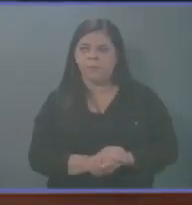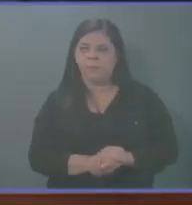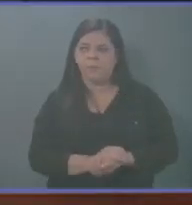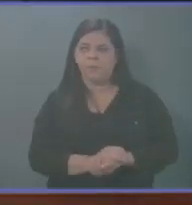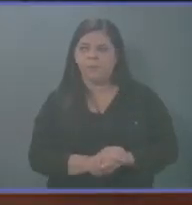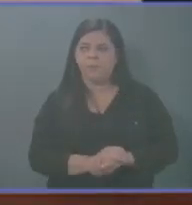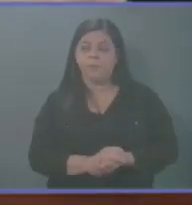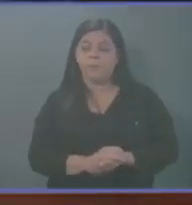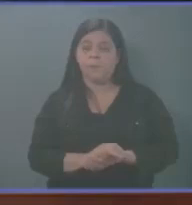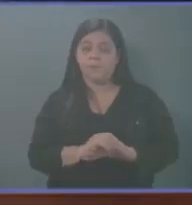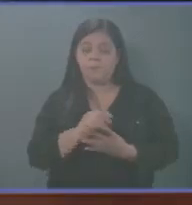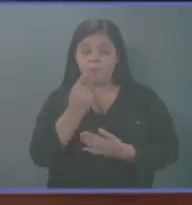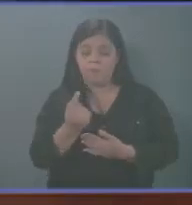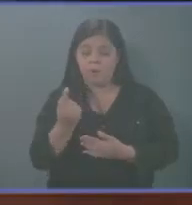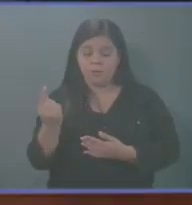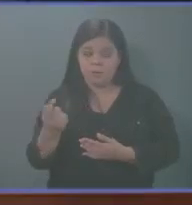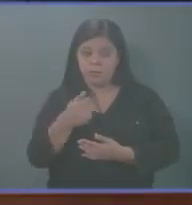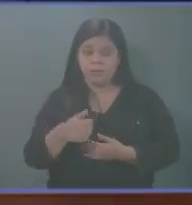de funcionarios,